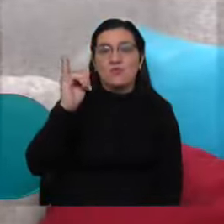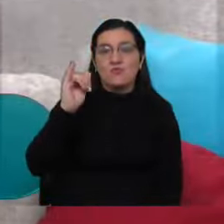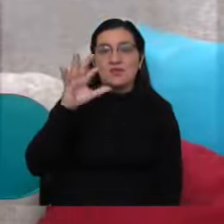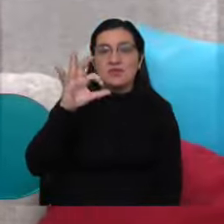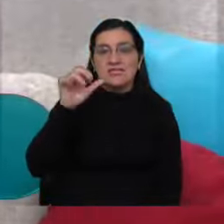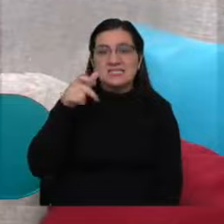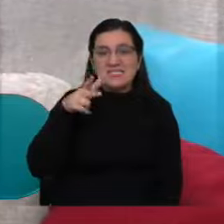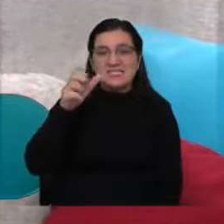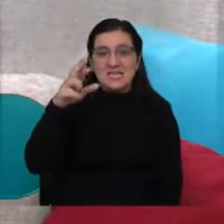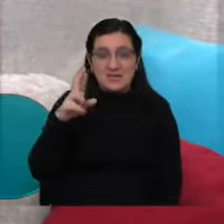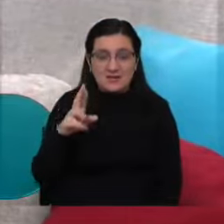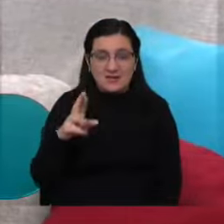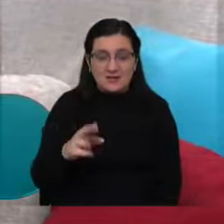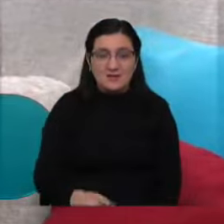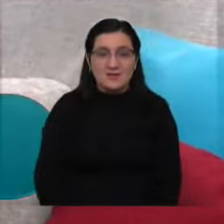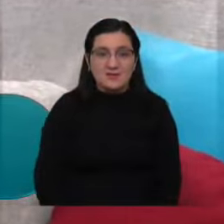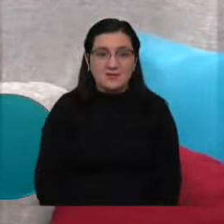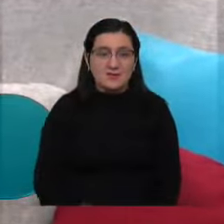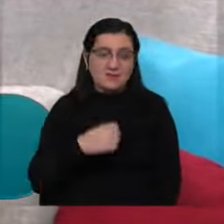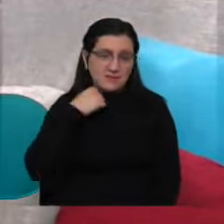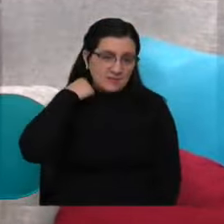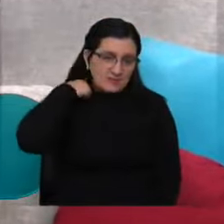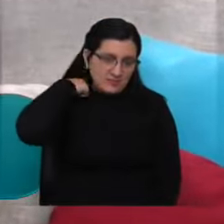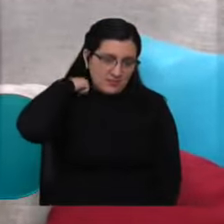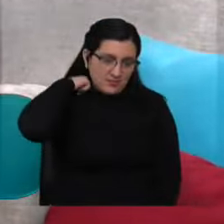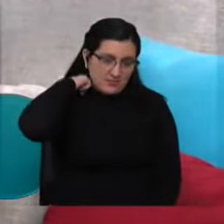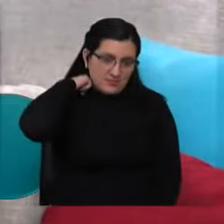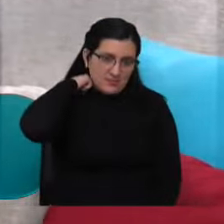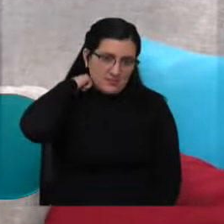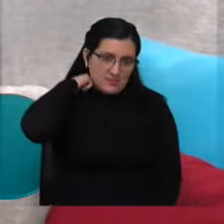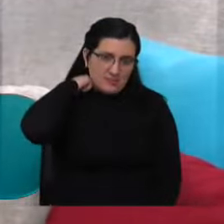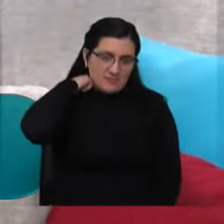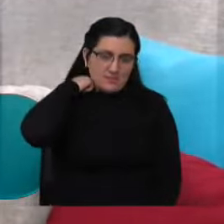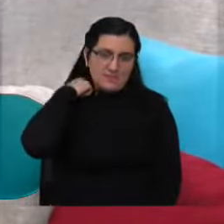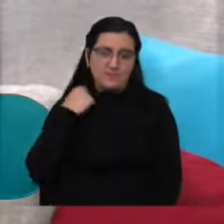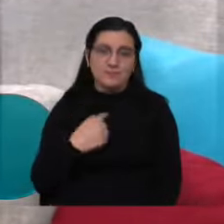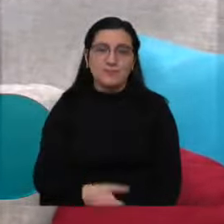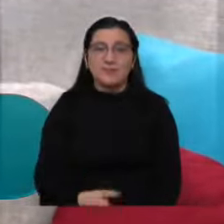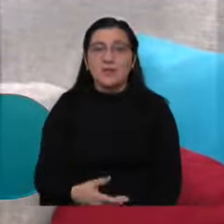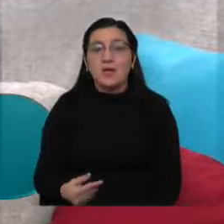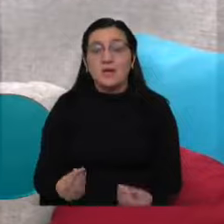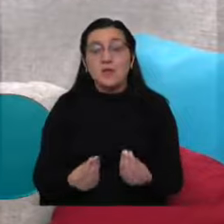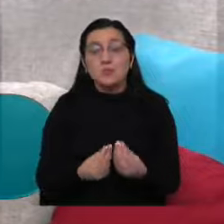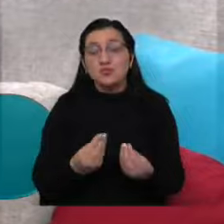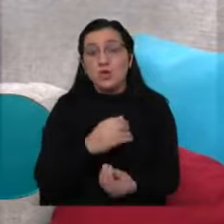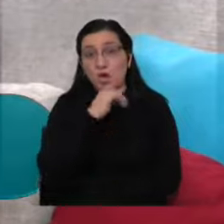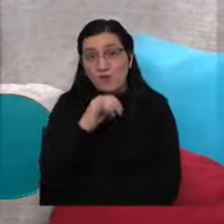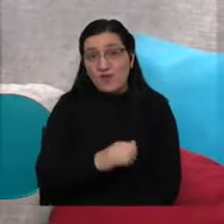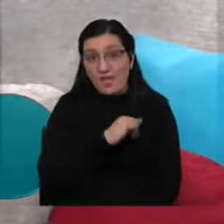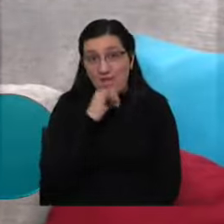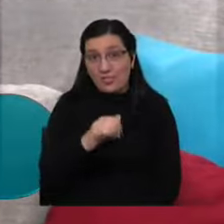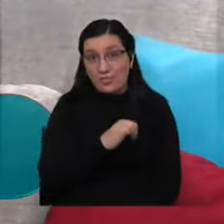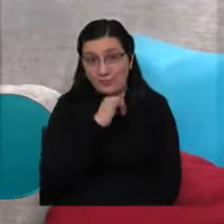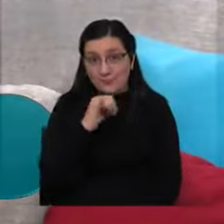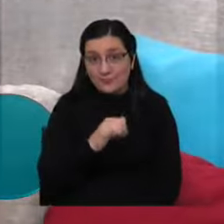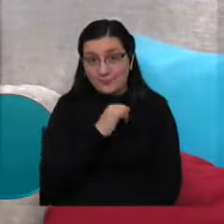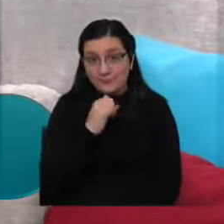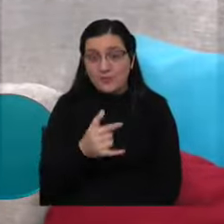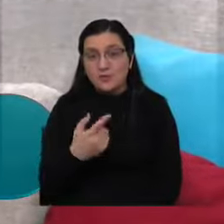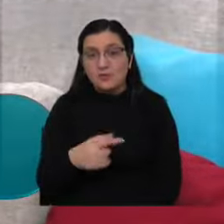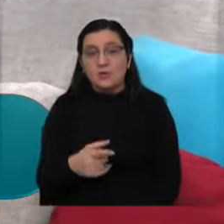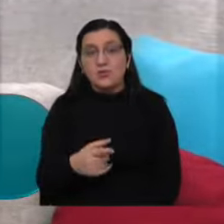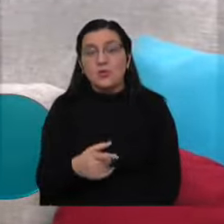las Tres Marías porque ahí lo que hace él es como es hay mucha biografía pero también mucha novelado digamos no Entonces está como ese término medio de bueno